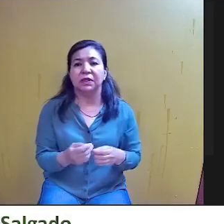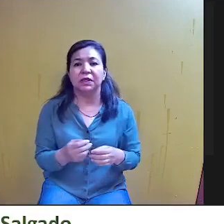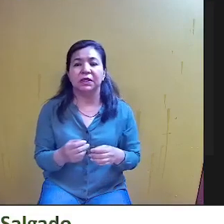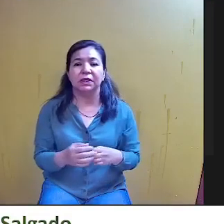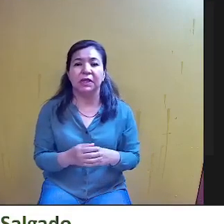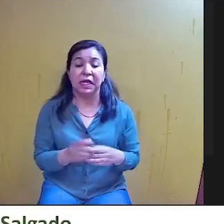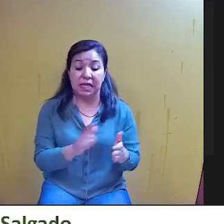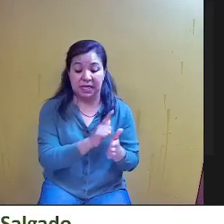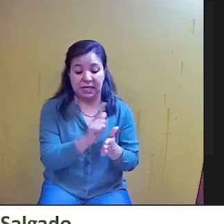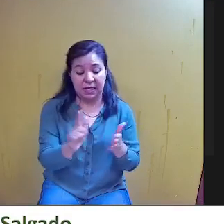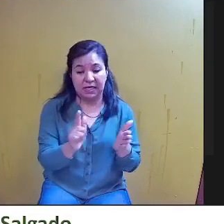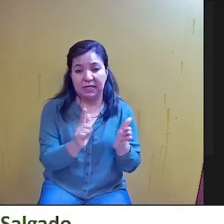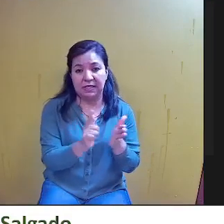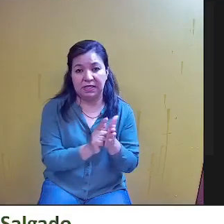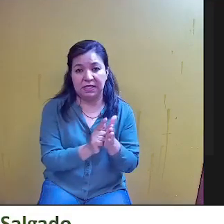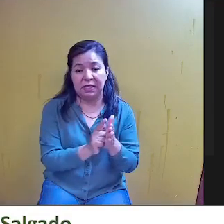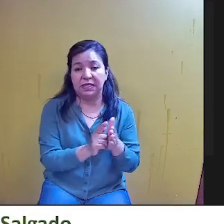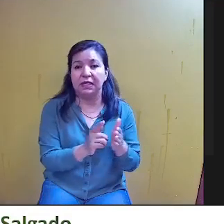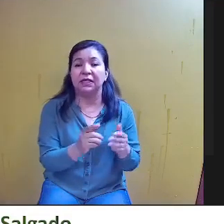jurisprudencia